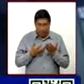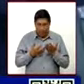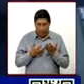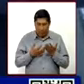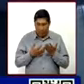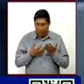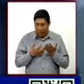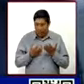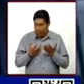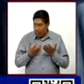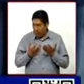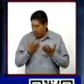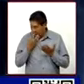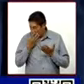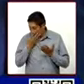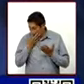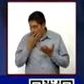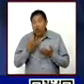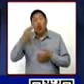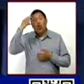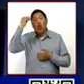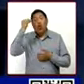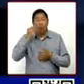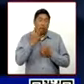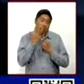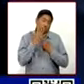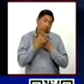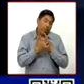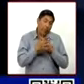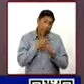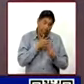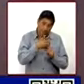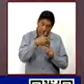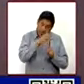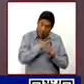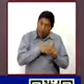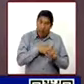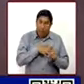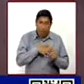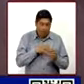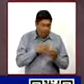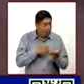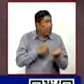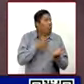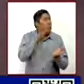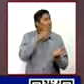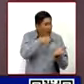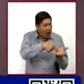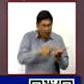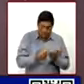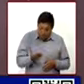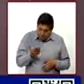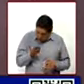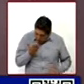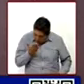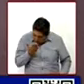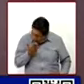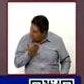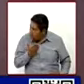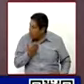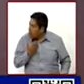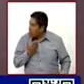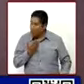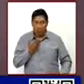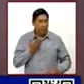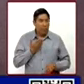la aprensión del tipo este este hombre en la conversación que usted logra ver que que le hace a su hijo le hace un ofrecimiento tal vez de